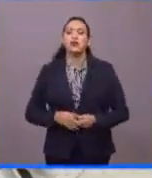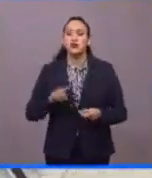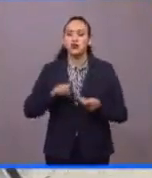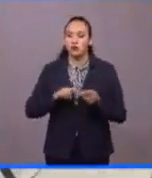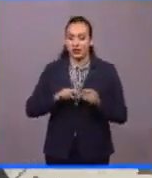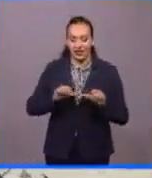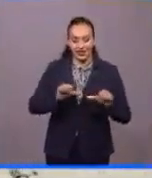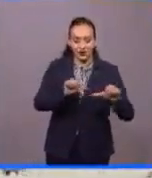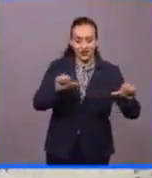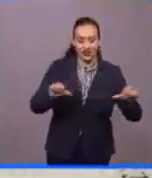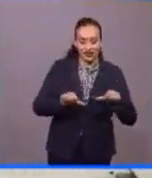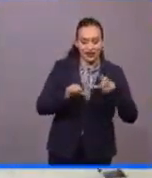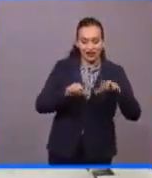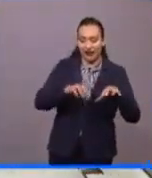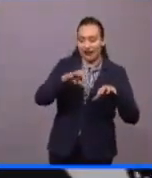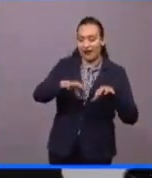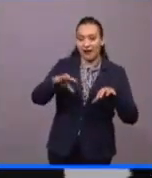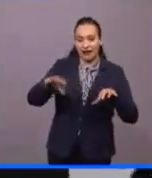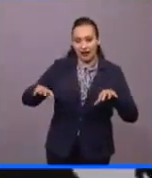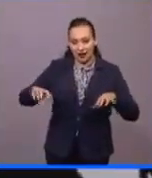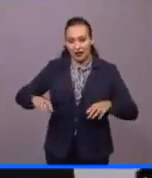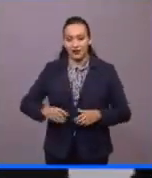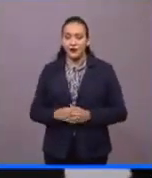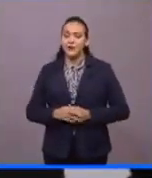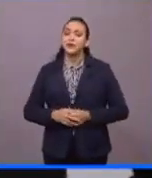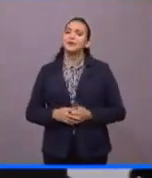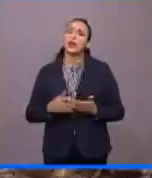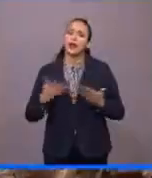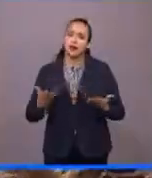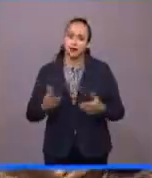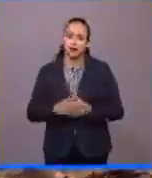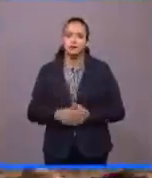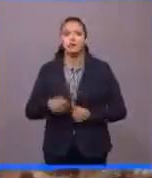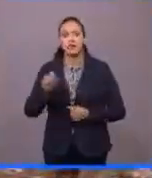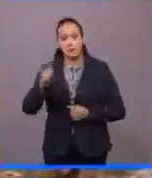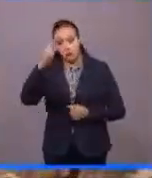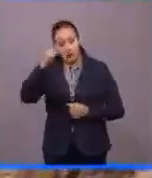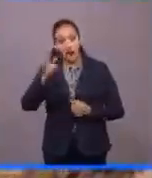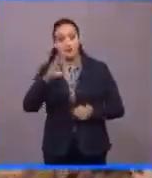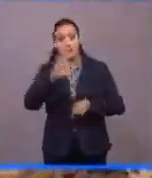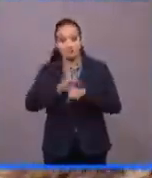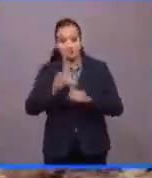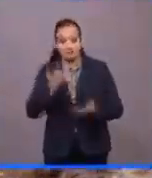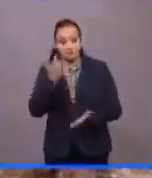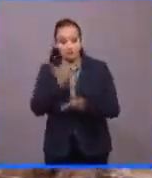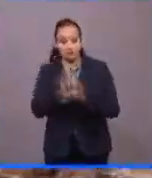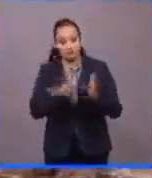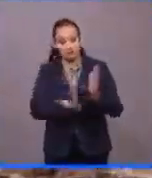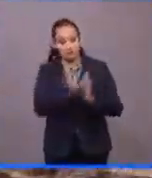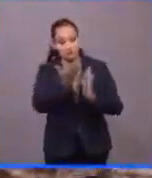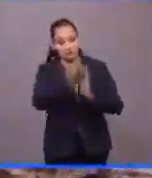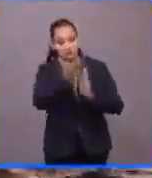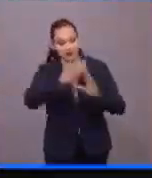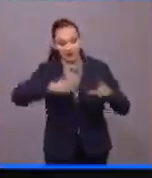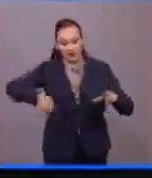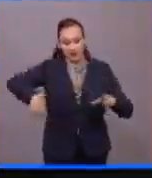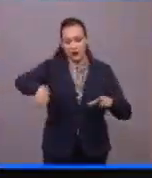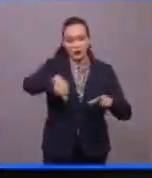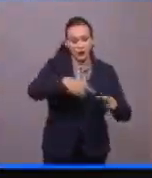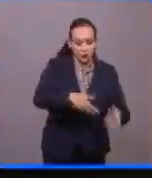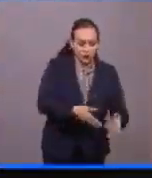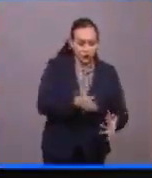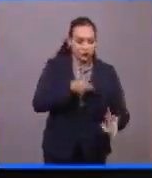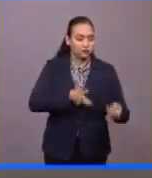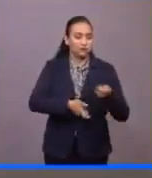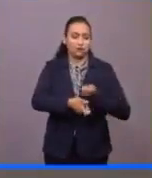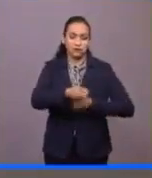área específica de yacimiento convencional, así como por la construcción y remodelación de pozos para la extracción